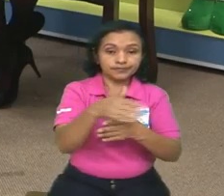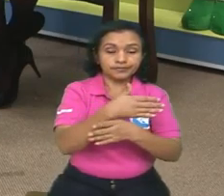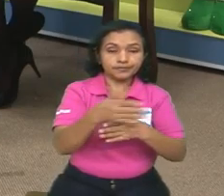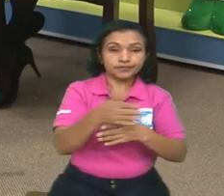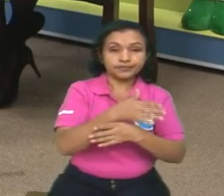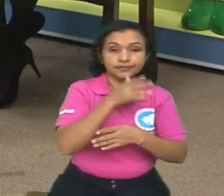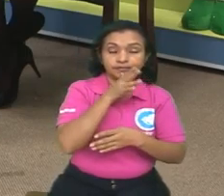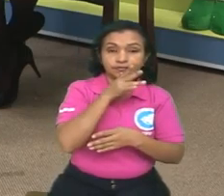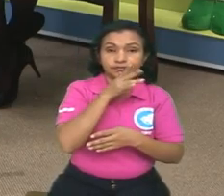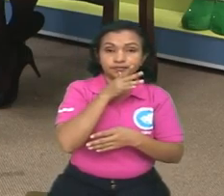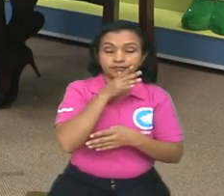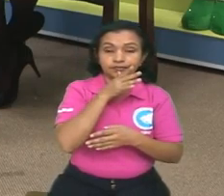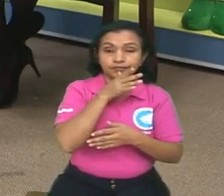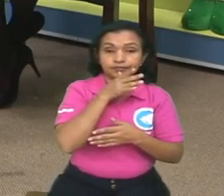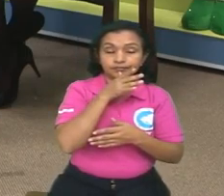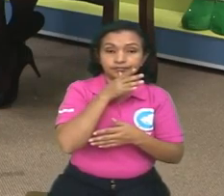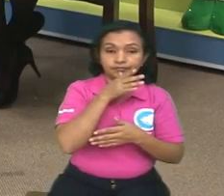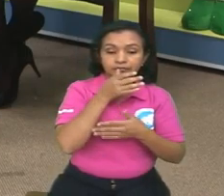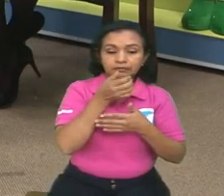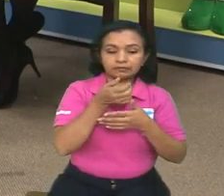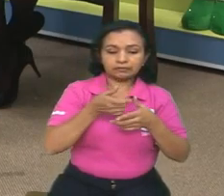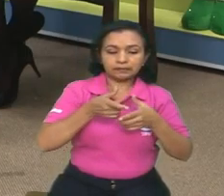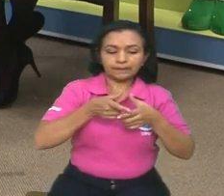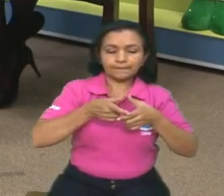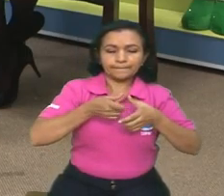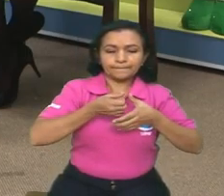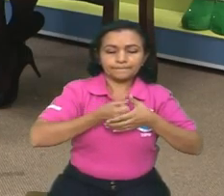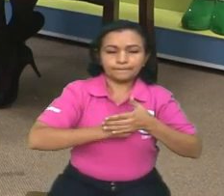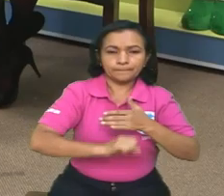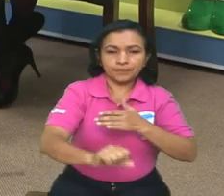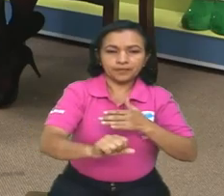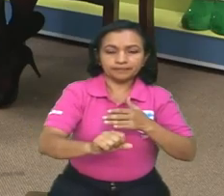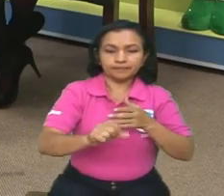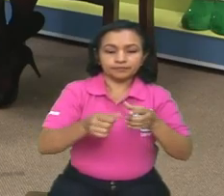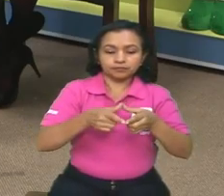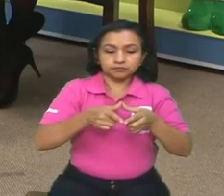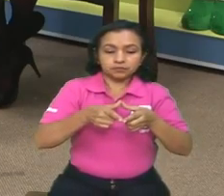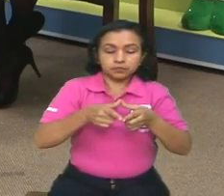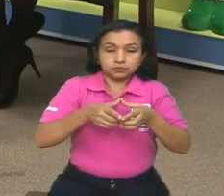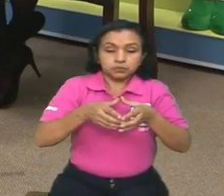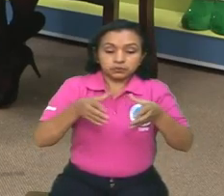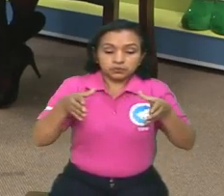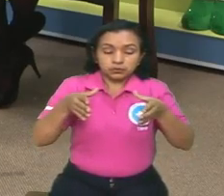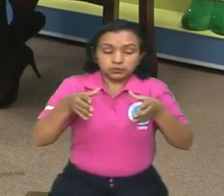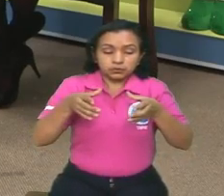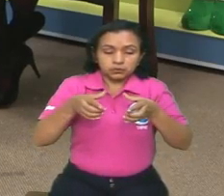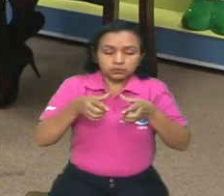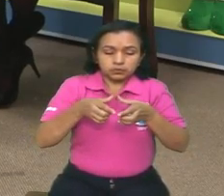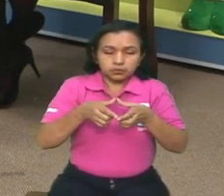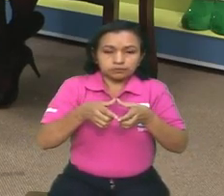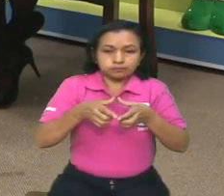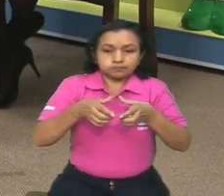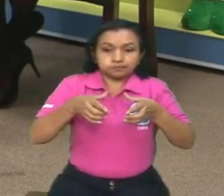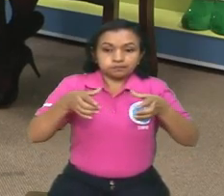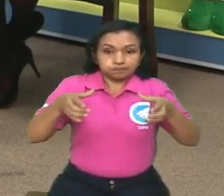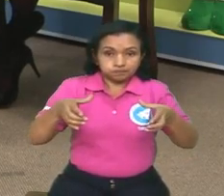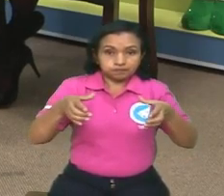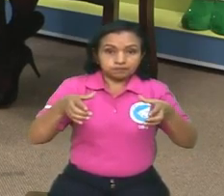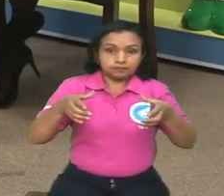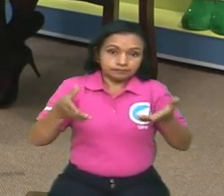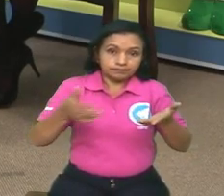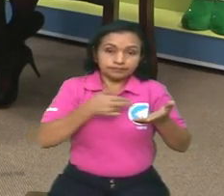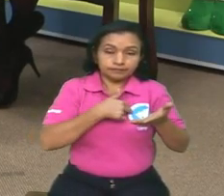cuando uno tiene un parto por vía vaginal, están las lesiones porque el cuello de ser chiquitico va a ser un cuello grande. Entonces